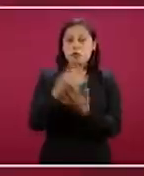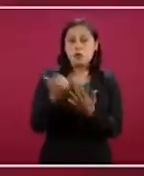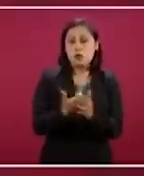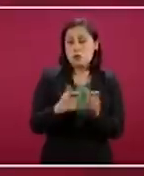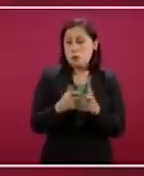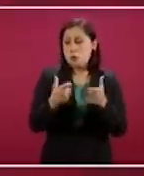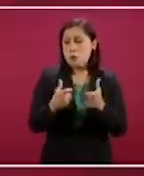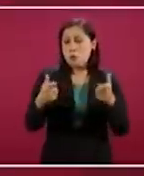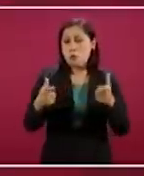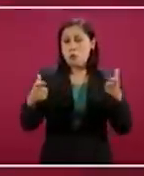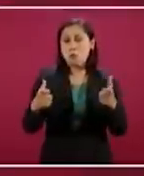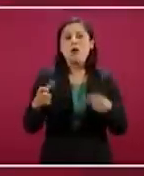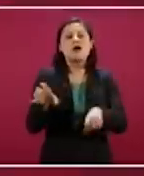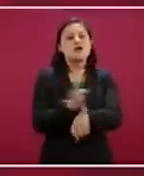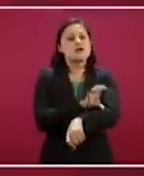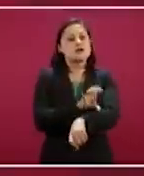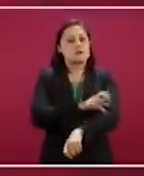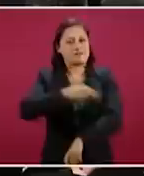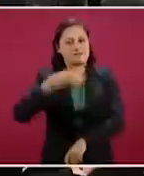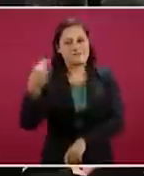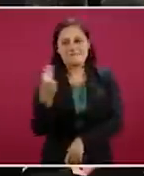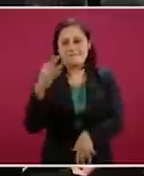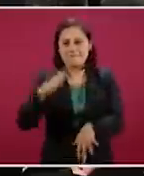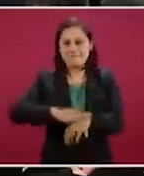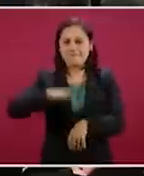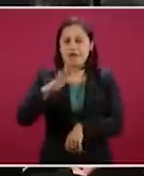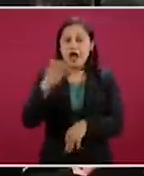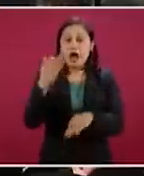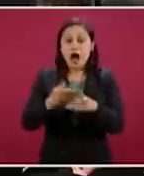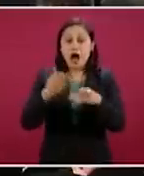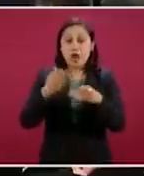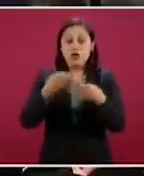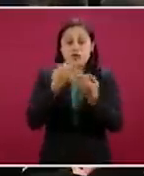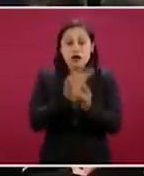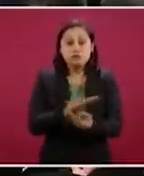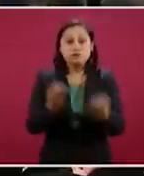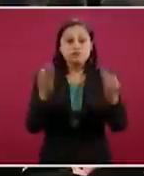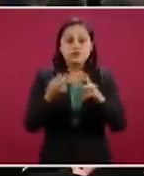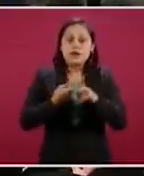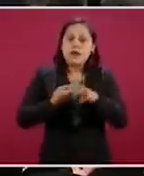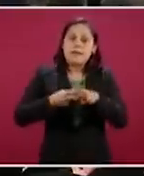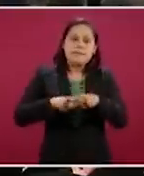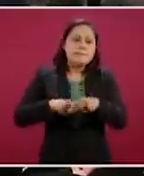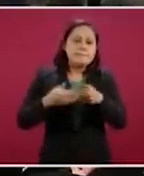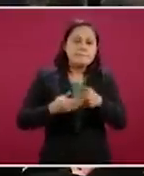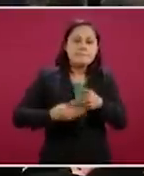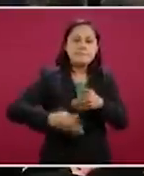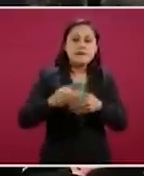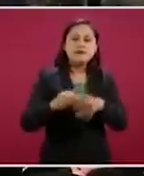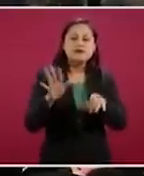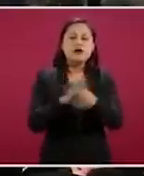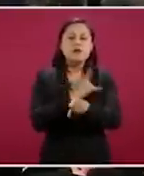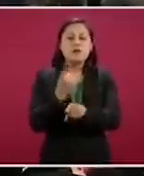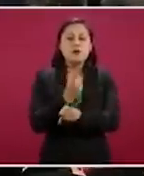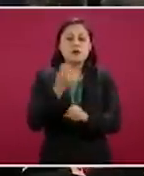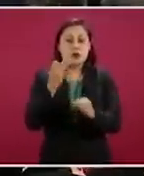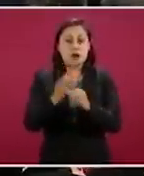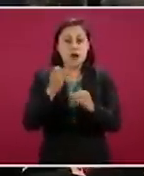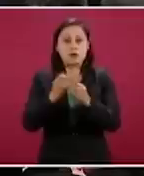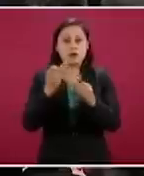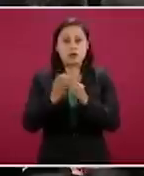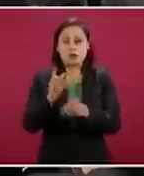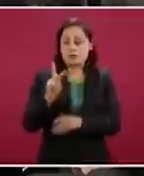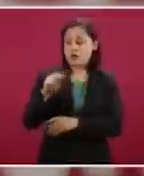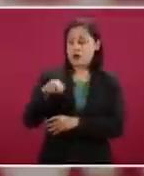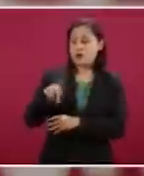energía. Este anuncio es solo el comienzo, pues para lograr estas tasas de crecimiento que establece el Plan Nacional